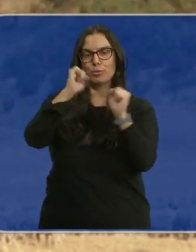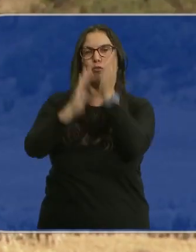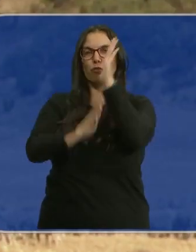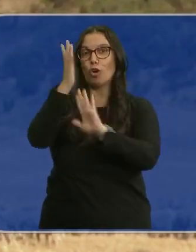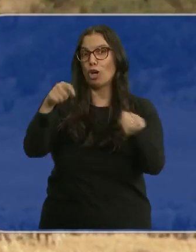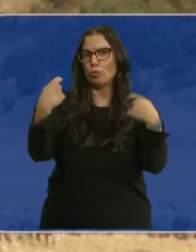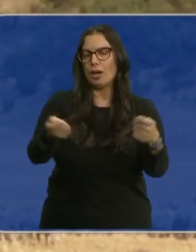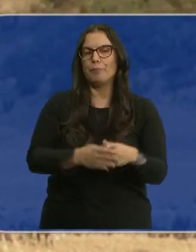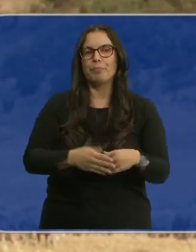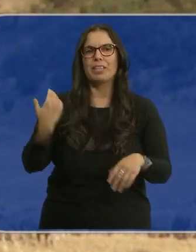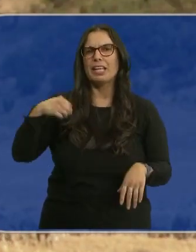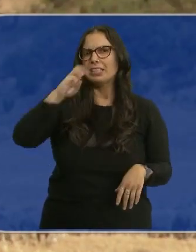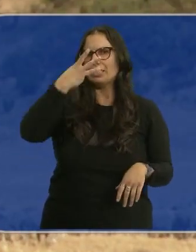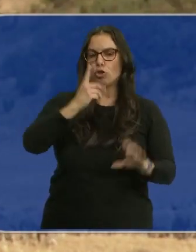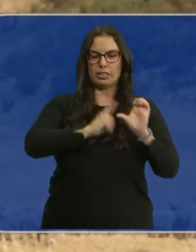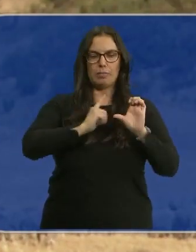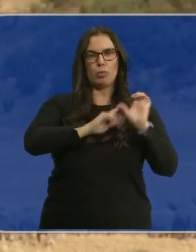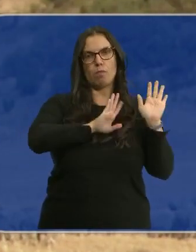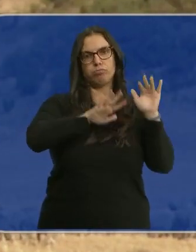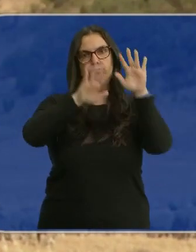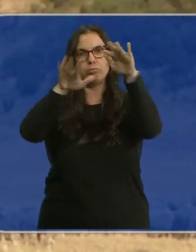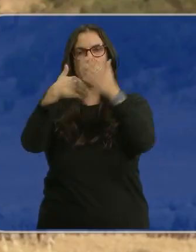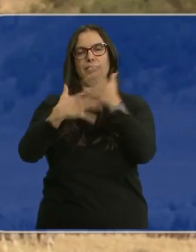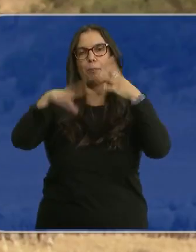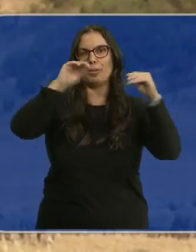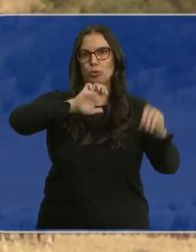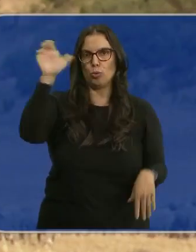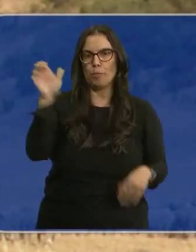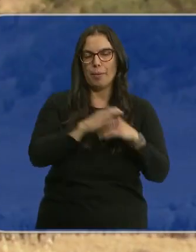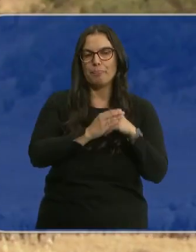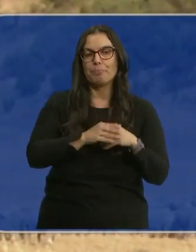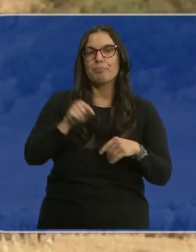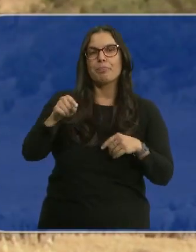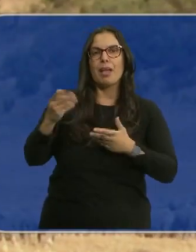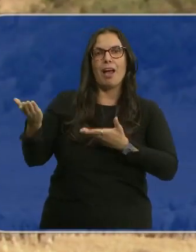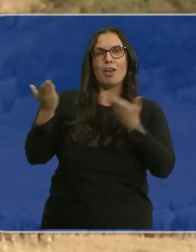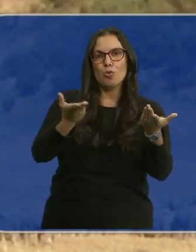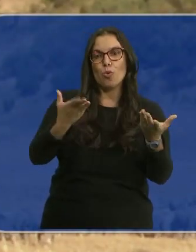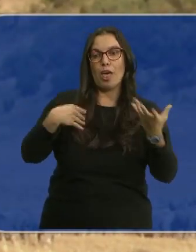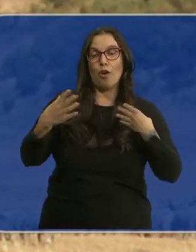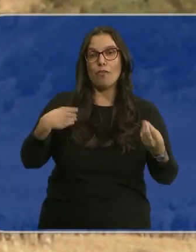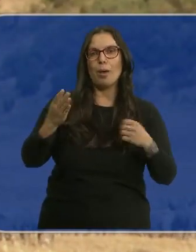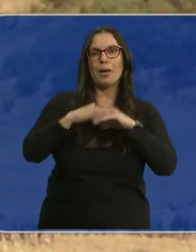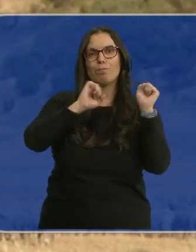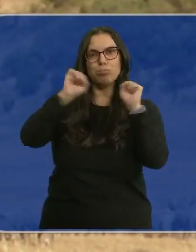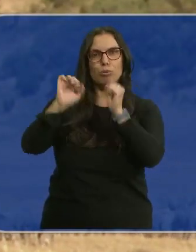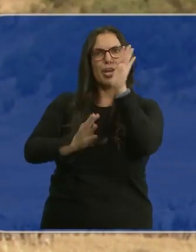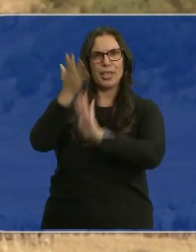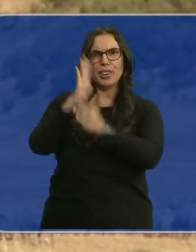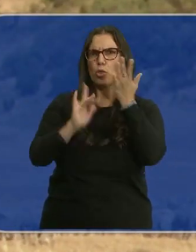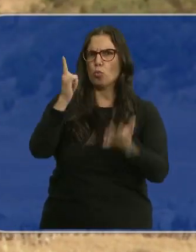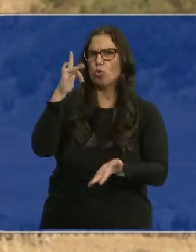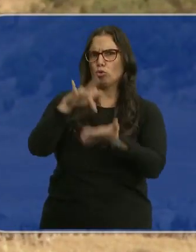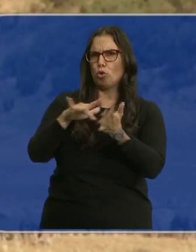José Manuel trashuma desde Extremadura hasta aquí, hasta los picos de Europa. Aquí ha ayudado con sus ovejas a evitar la propagación de uno de los